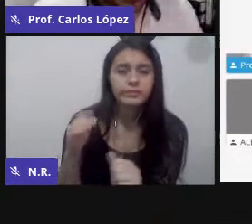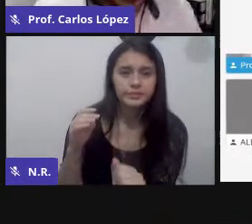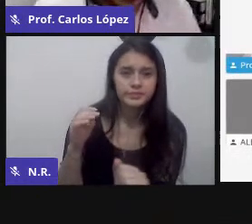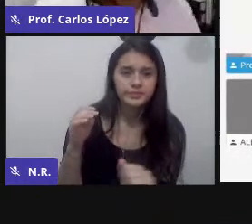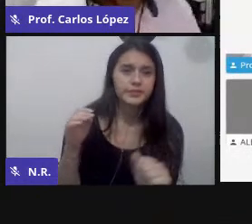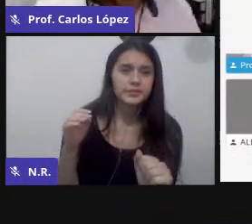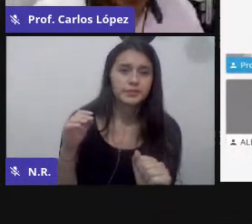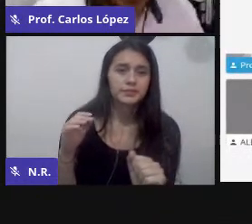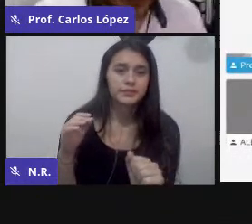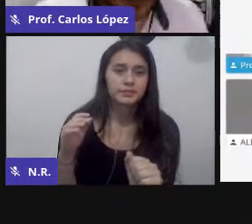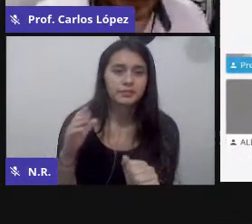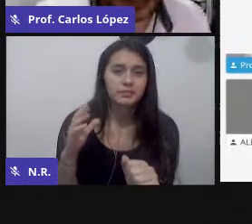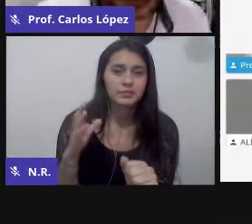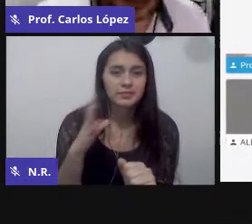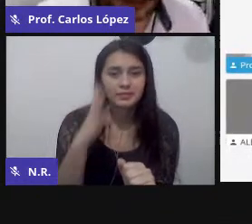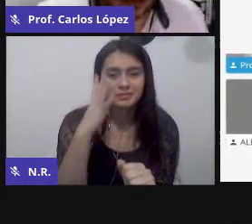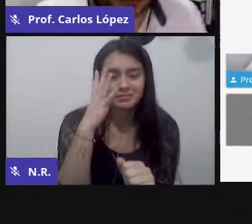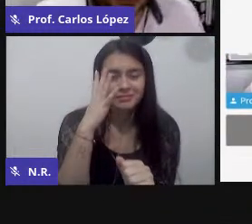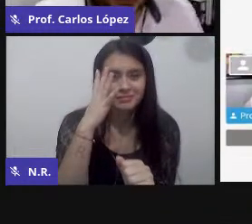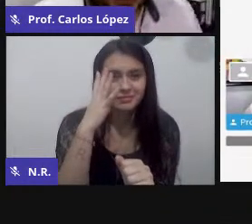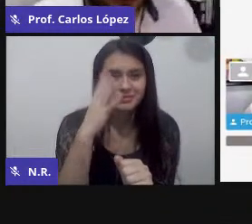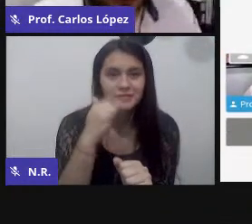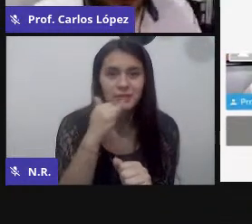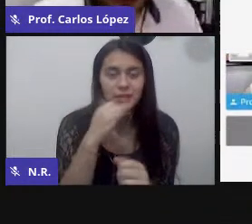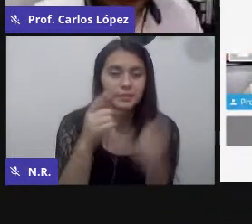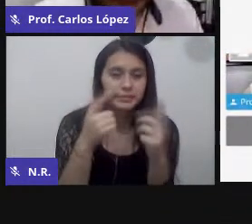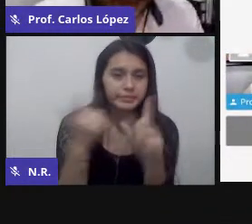voy a explicar un poco. Va a ver, hermana, listo.